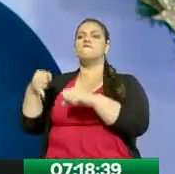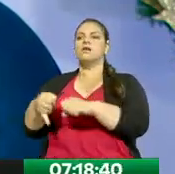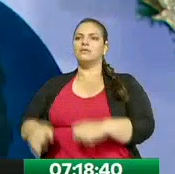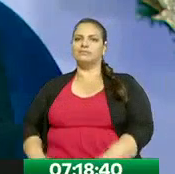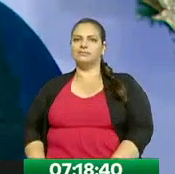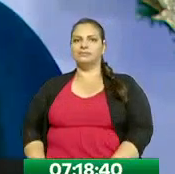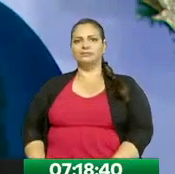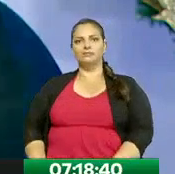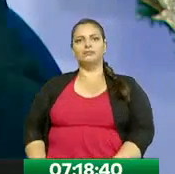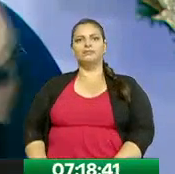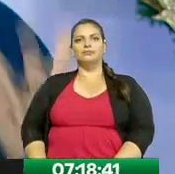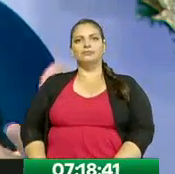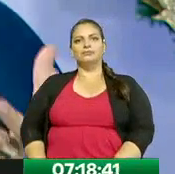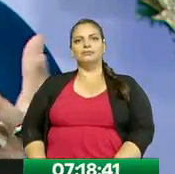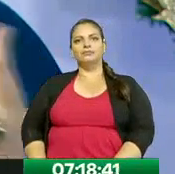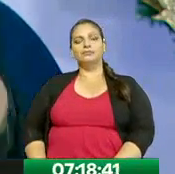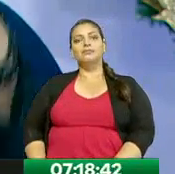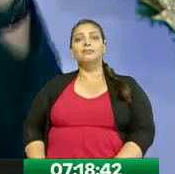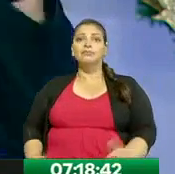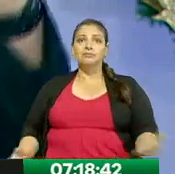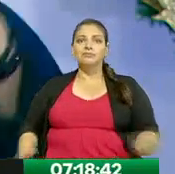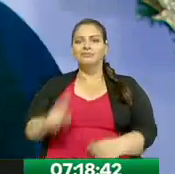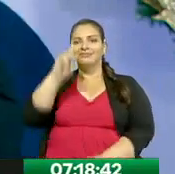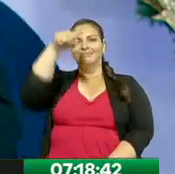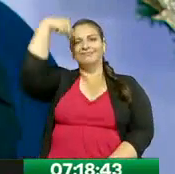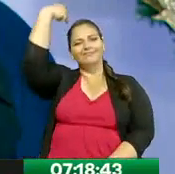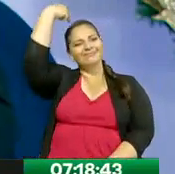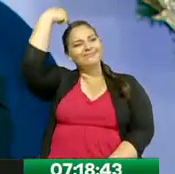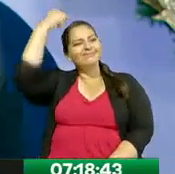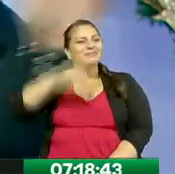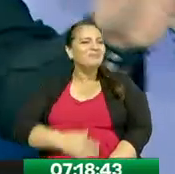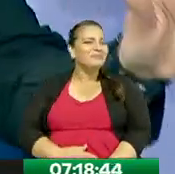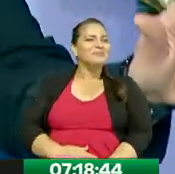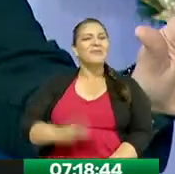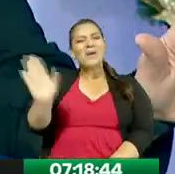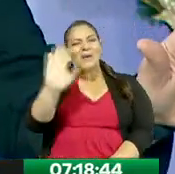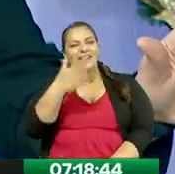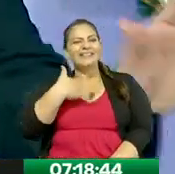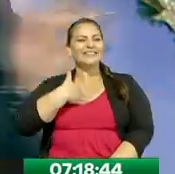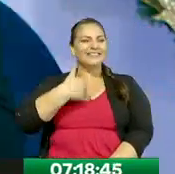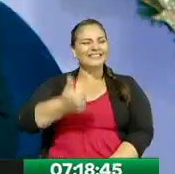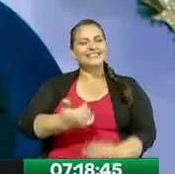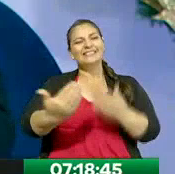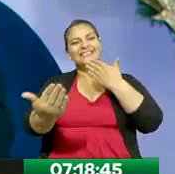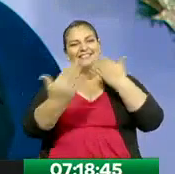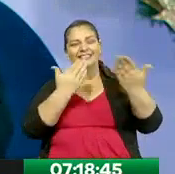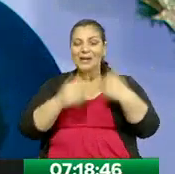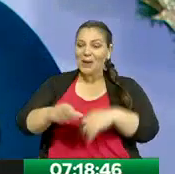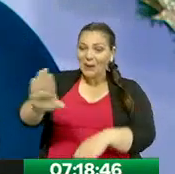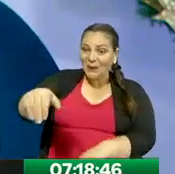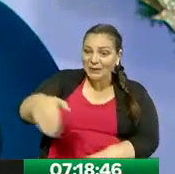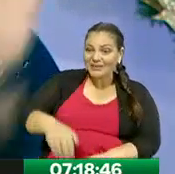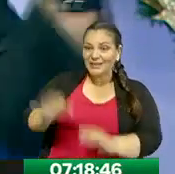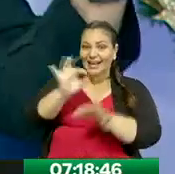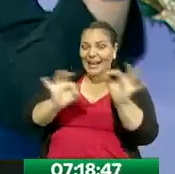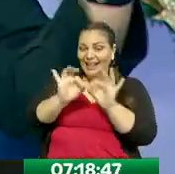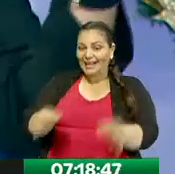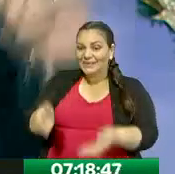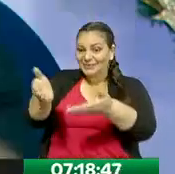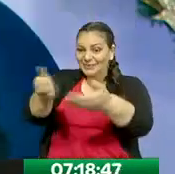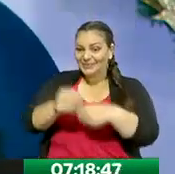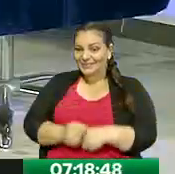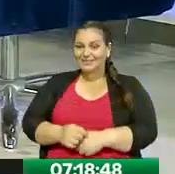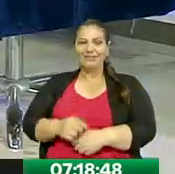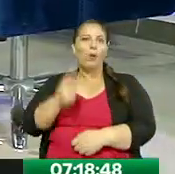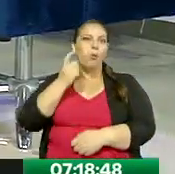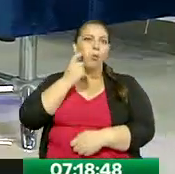abusador. El abusador es alguien carismático que se gana la confianza para tener al niño o a la persona a solas. ¿Dónde lo